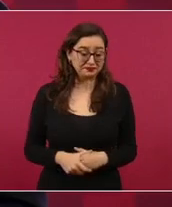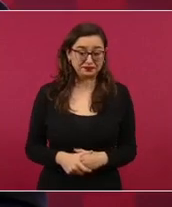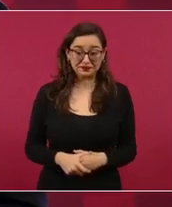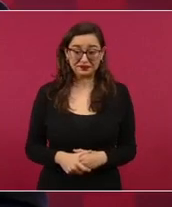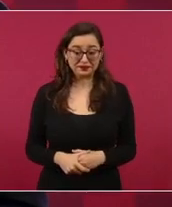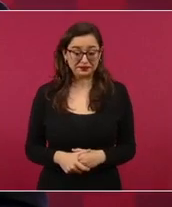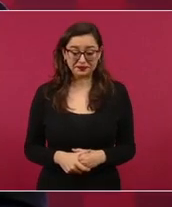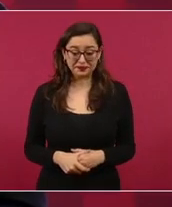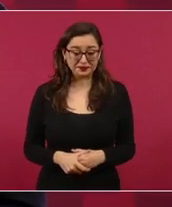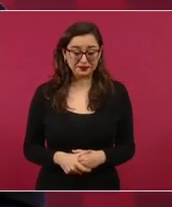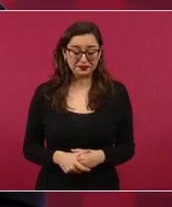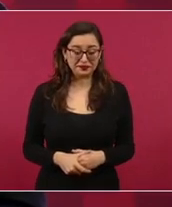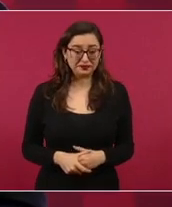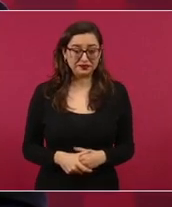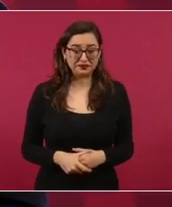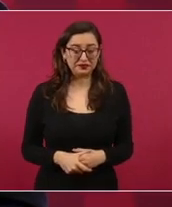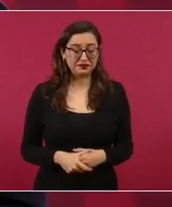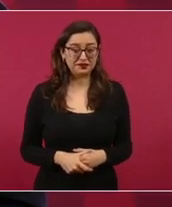toda